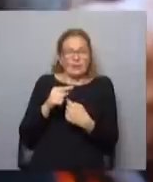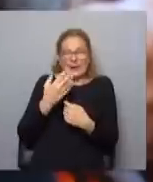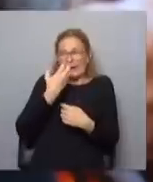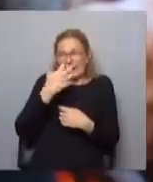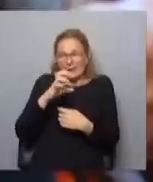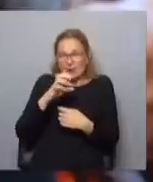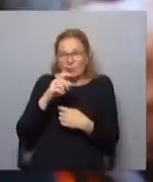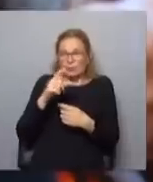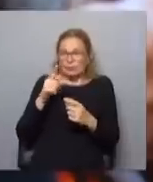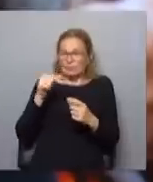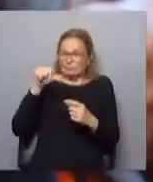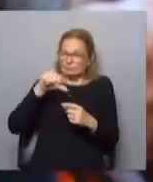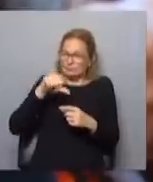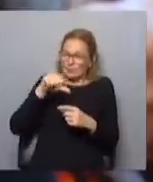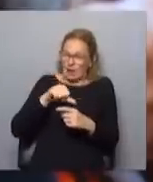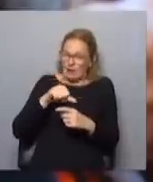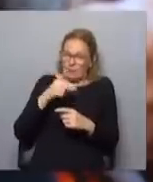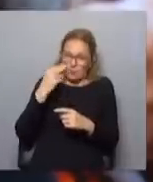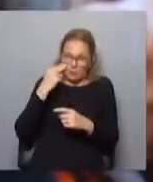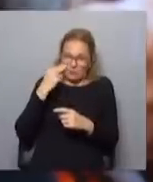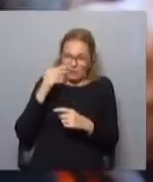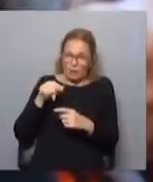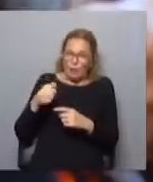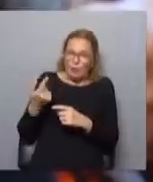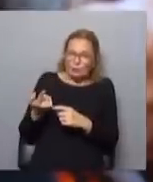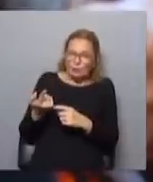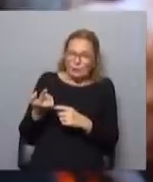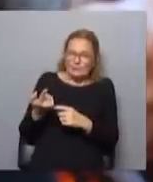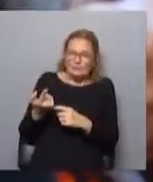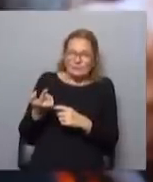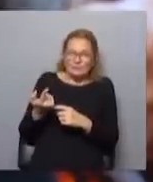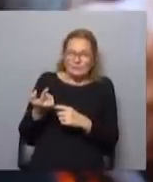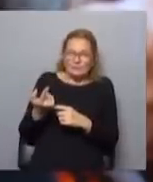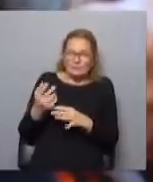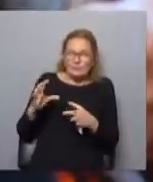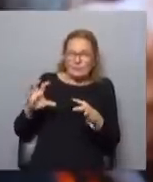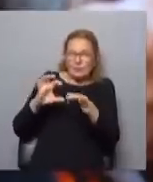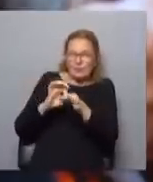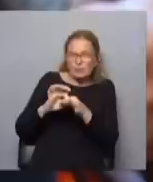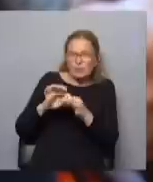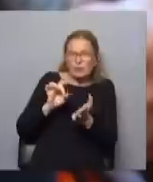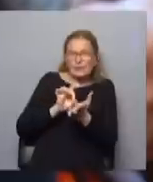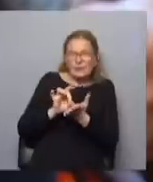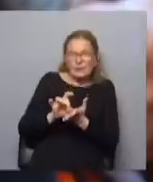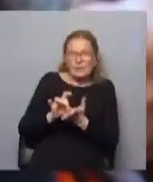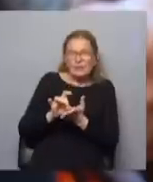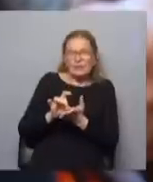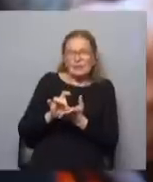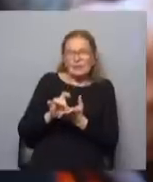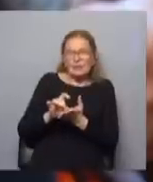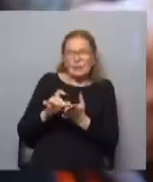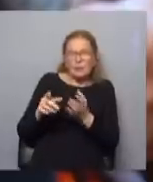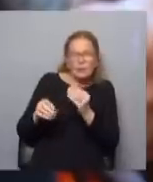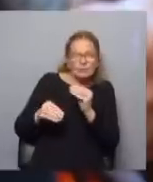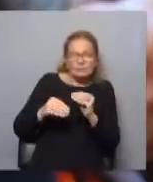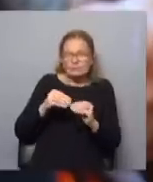cuando la cosa viene mal ese otro el vinculado a los servicios que te des cuenta propistas